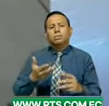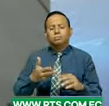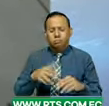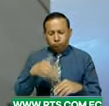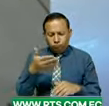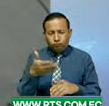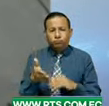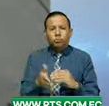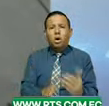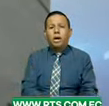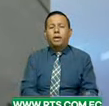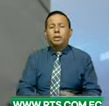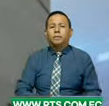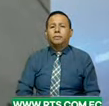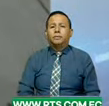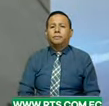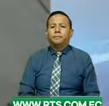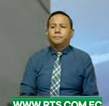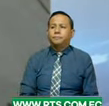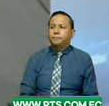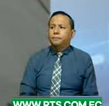piso.